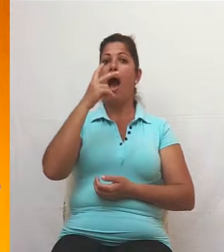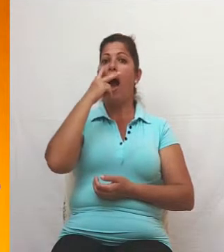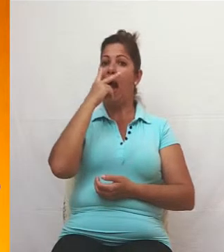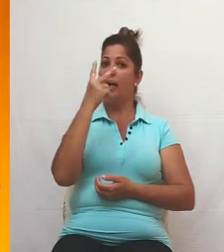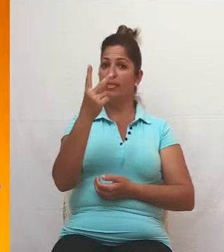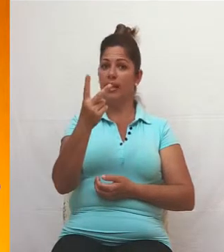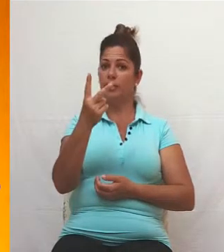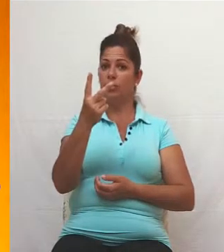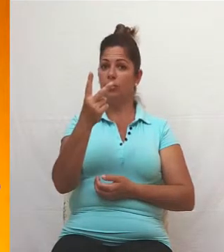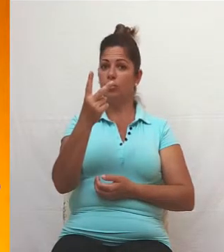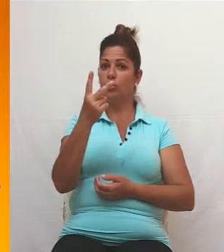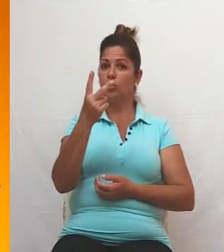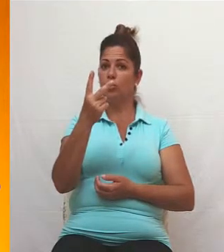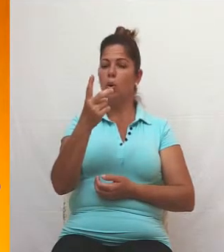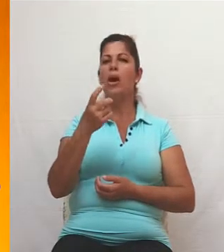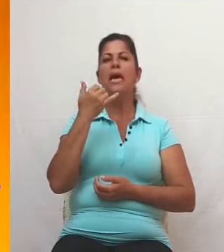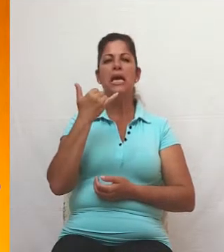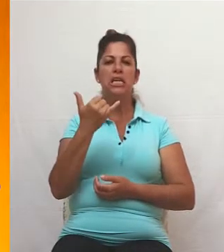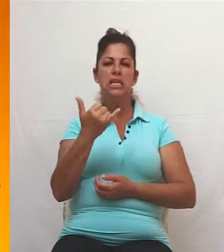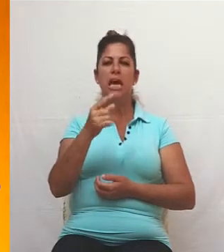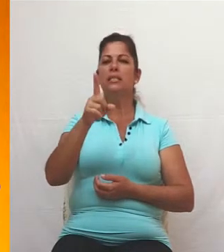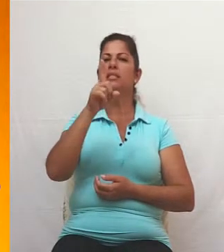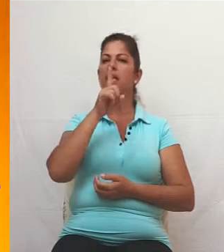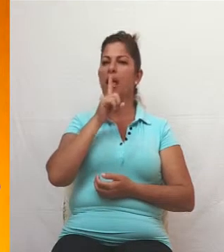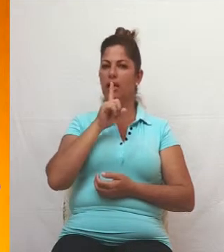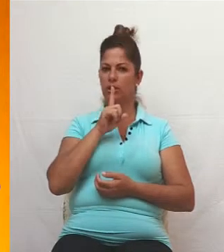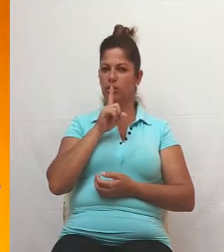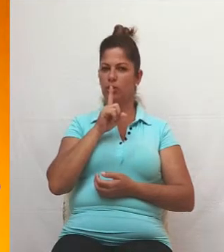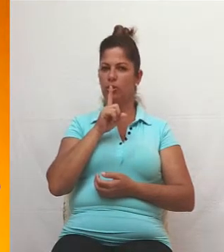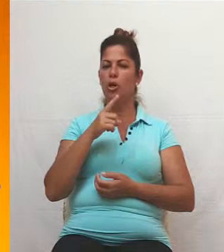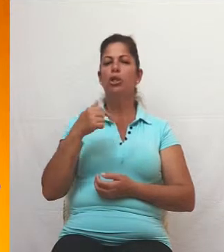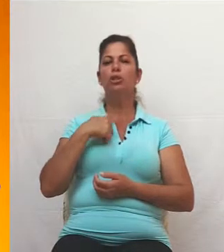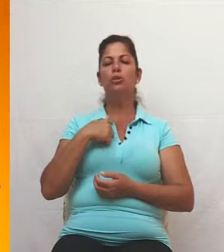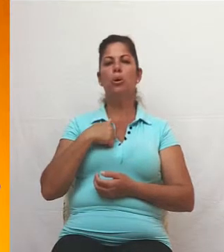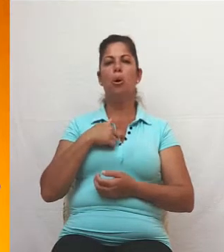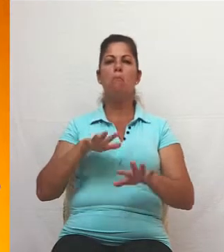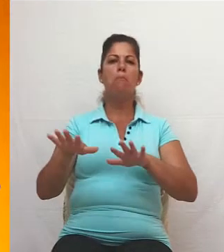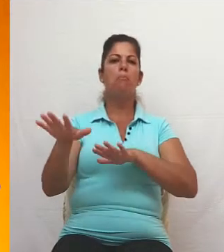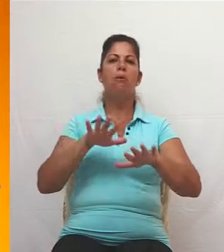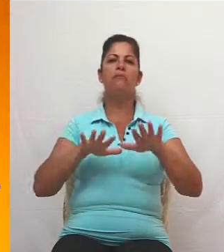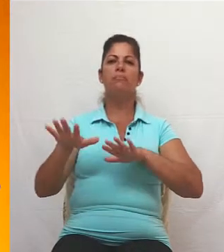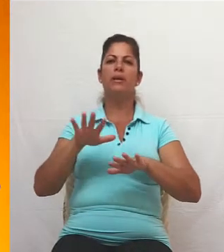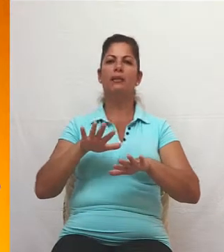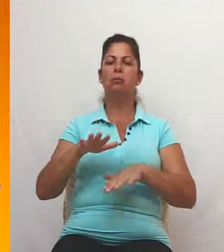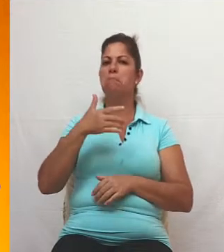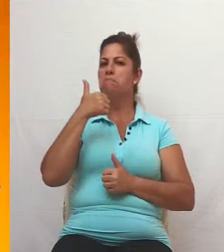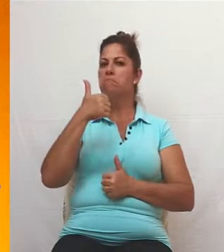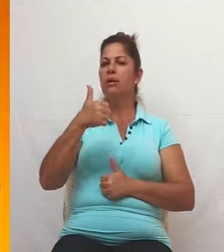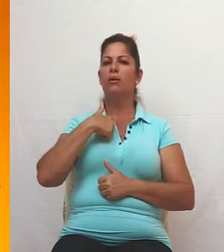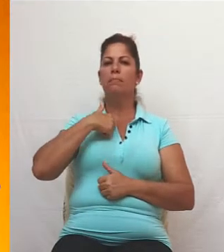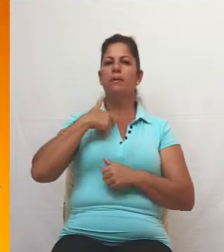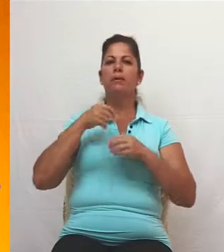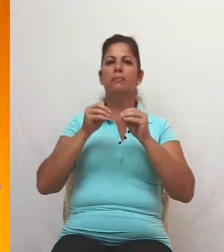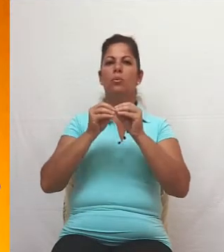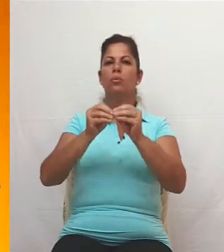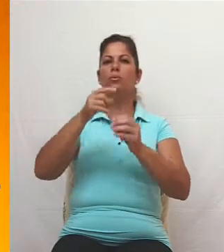cuando atento a lo que vivo y tan en silencio como me sea posible me muevo en armonía con